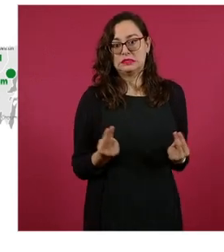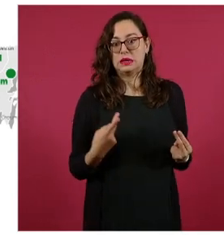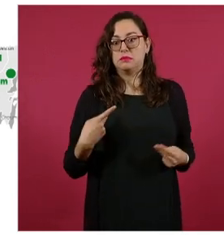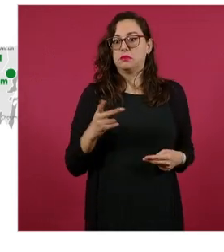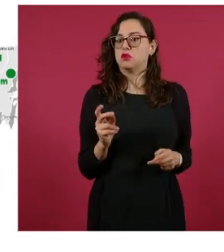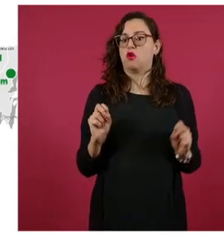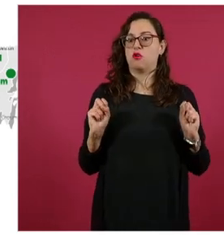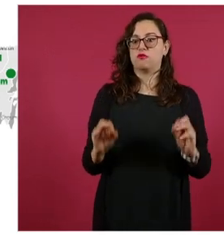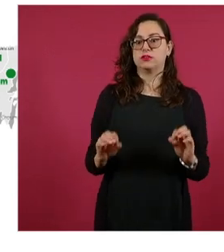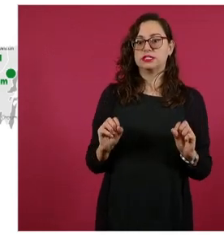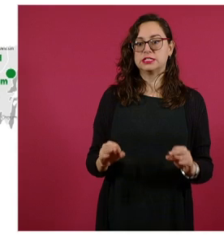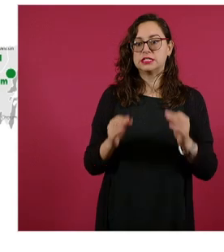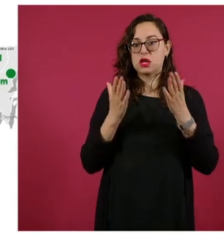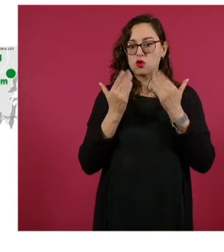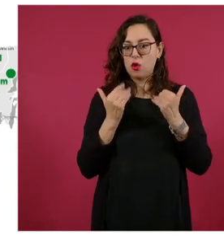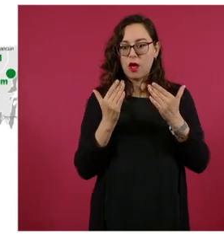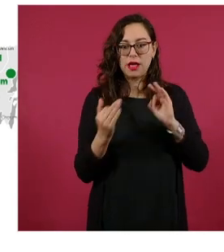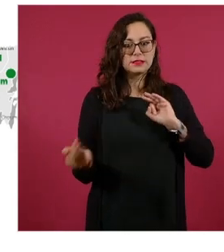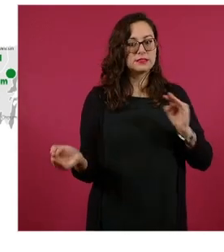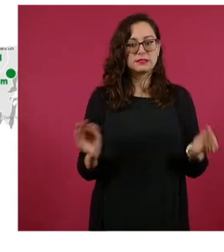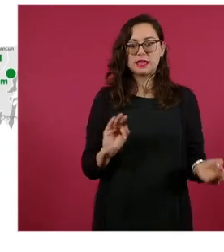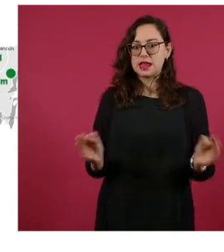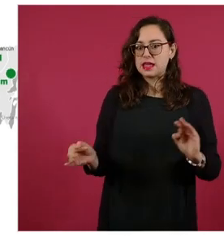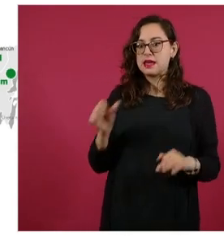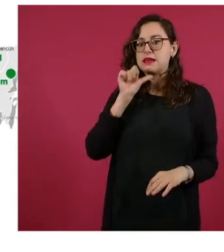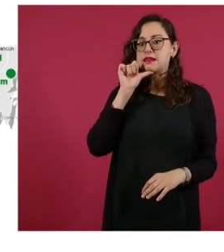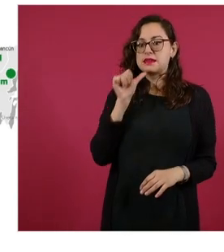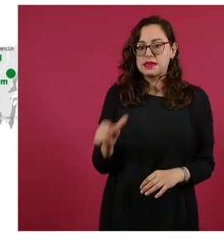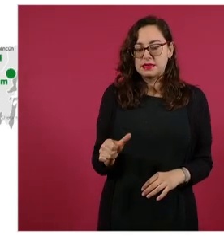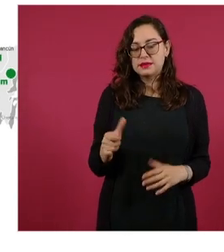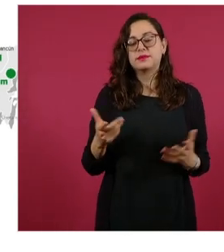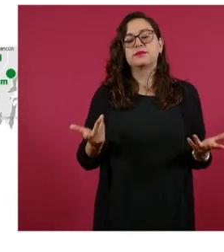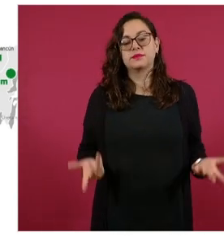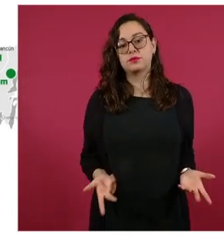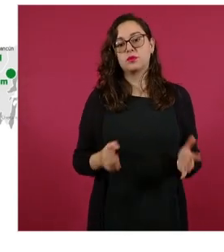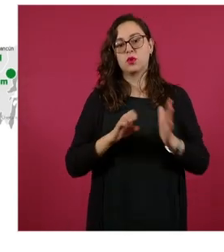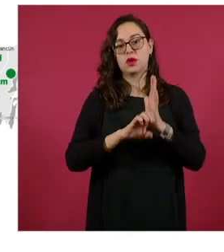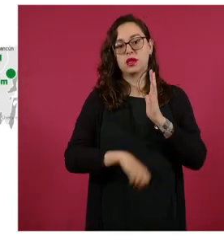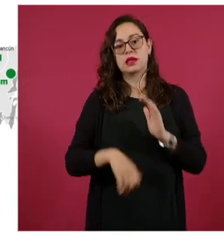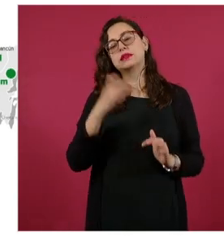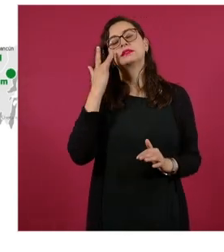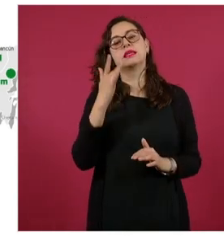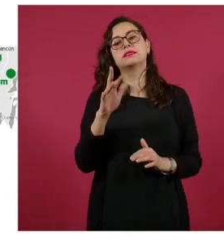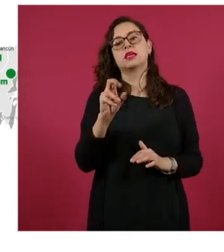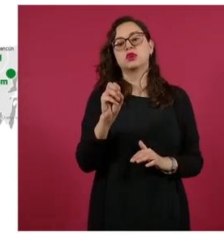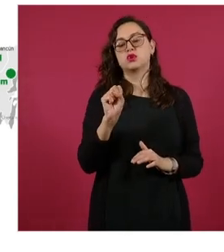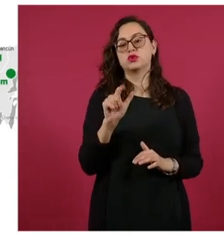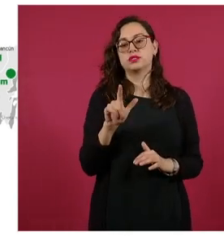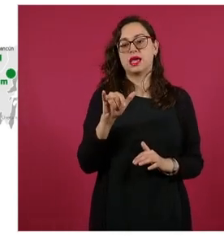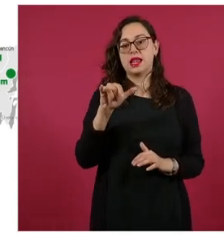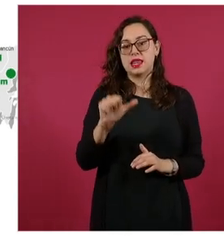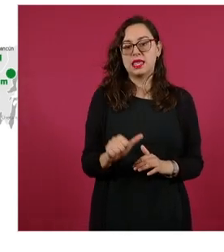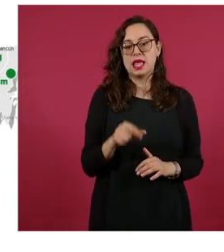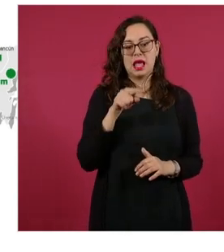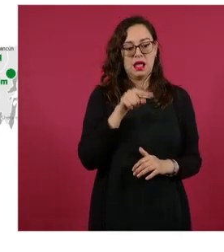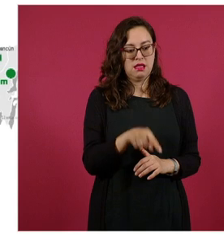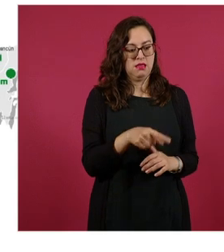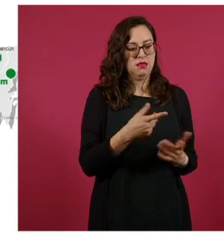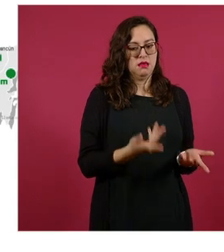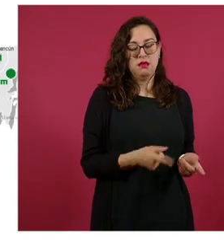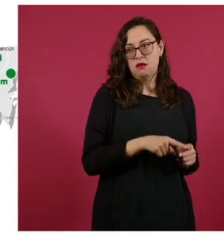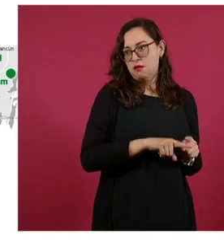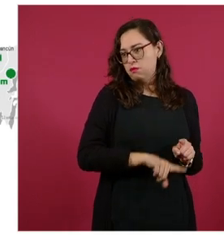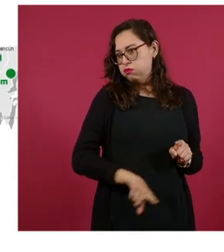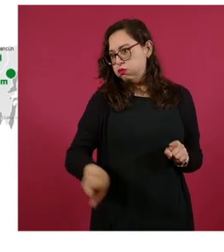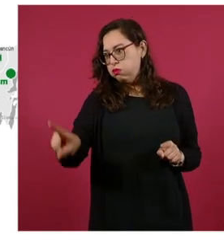ejemplo es el caso de Santa Rosalía. Trabajadores de la empresa exportadora de sal en Guerrero Negro tenían que viajar prácticamente